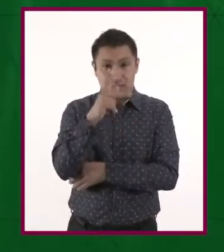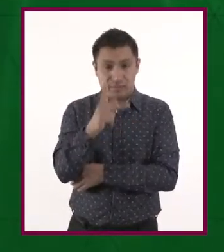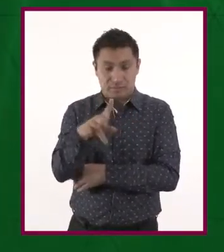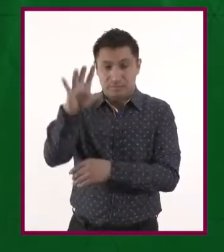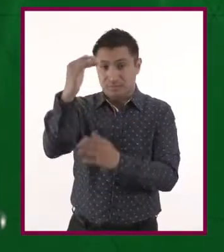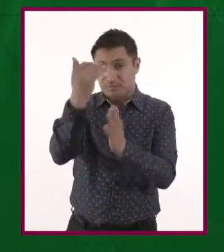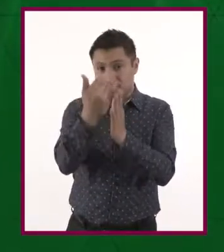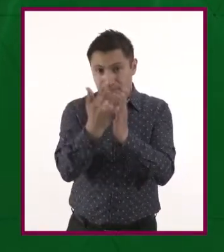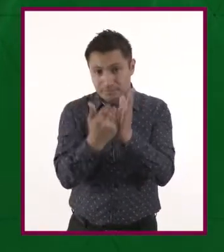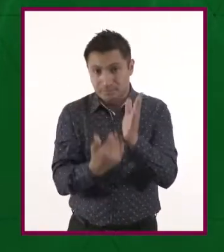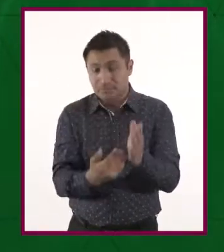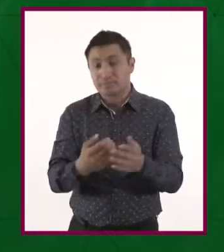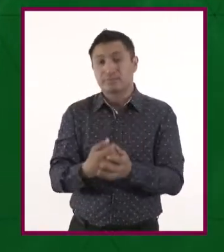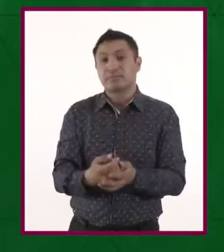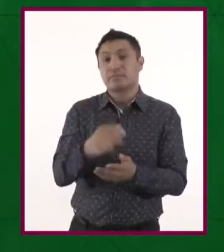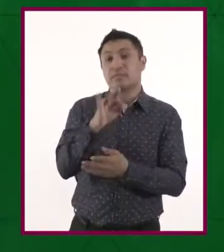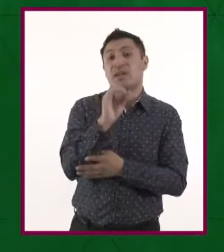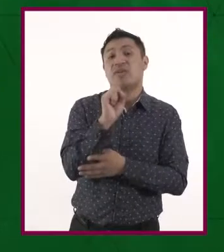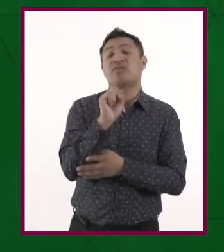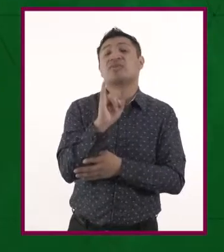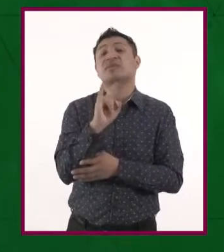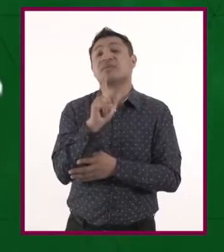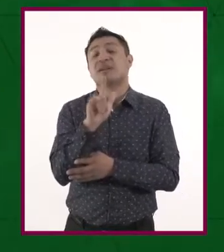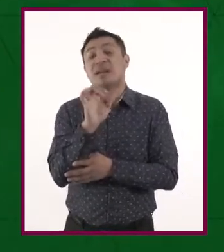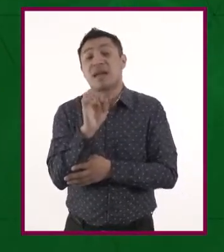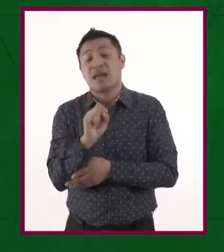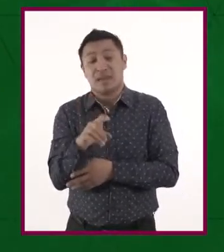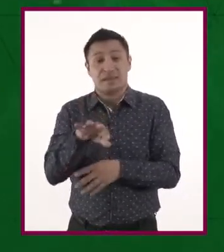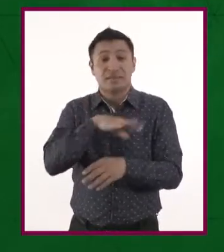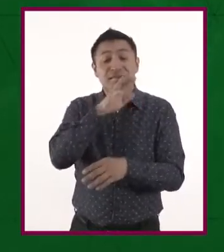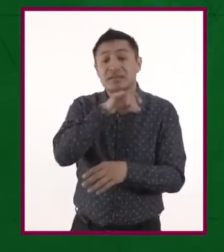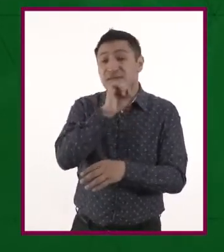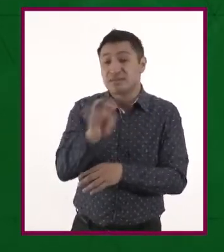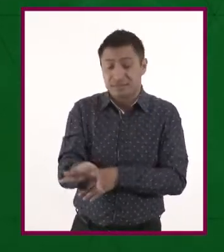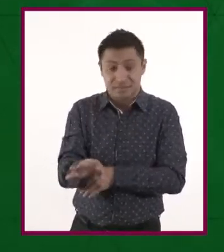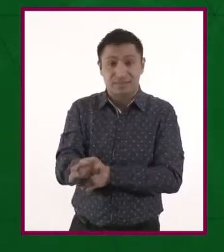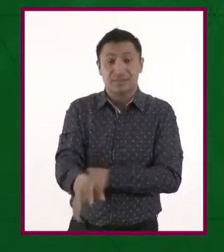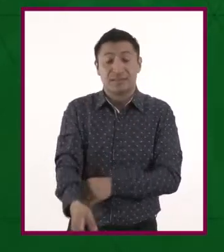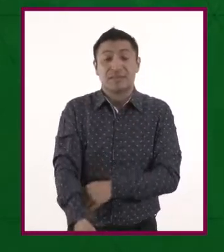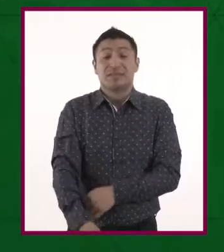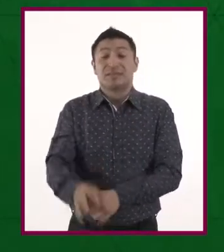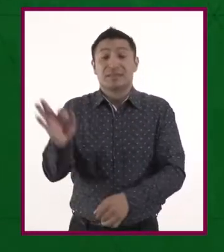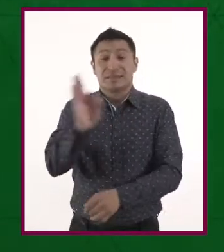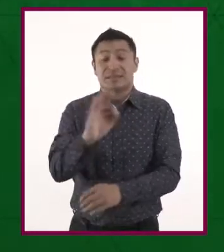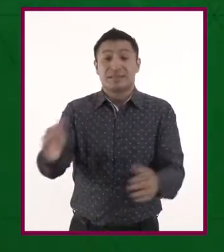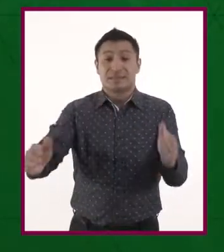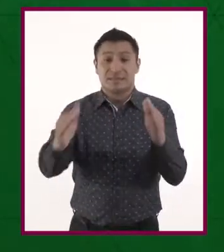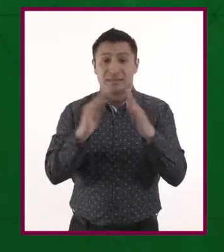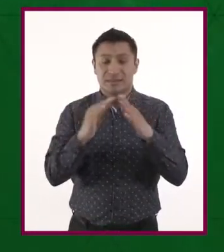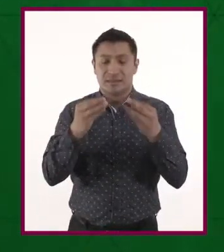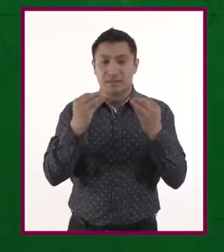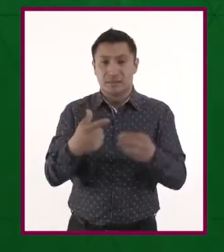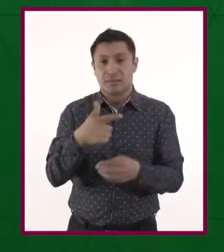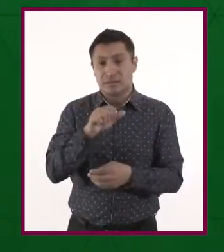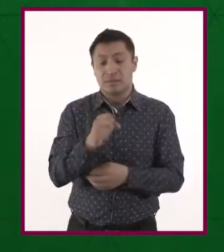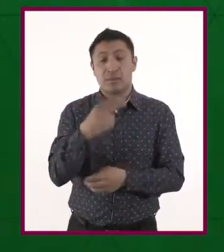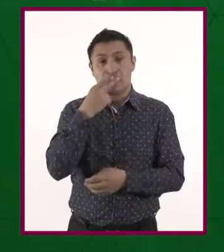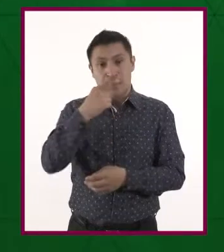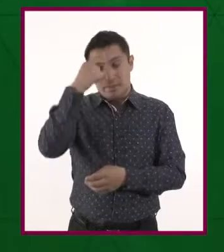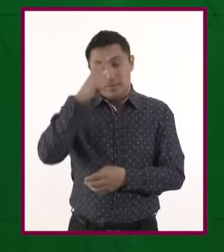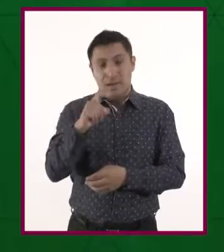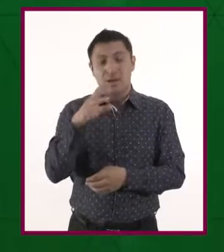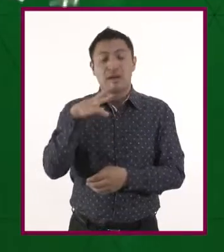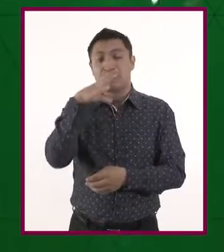el uso de energías fósiles contaminantes. Casi todas las viviendas usan gas para calentar el agua.